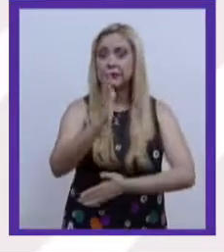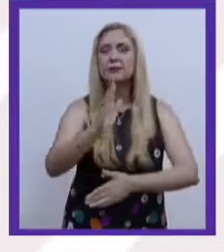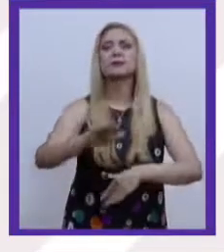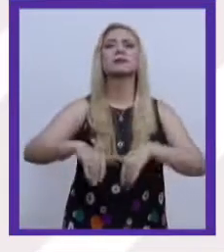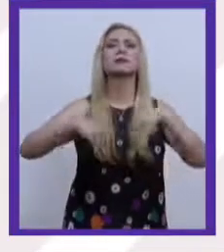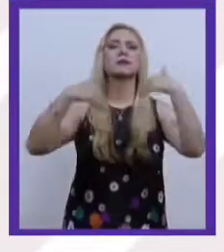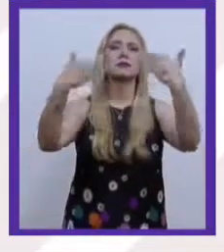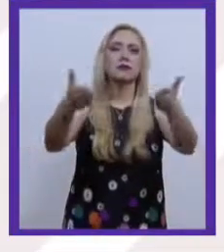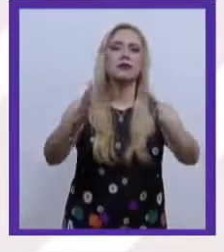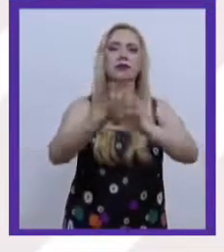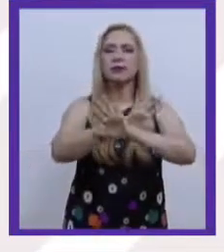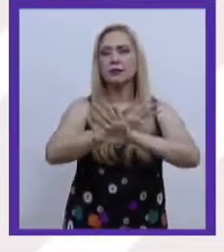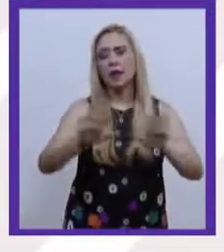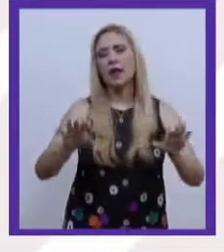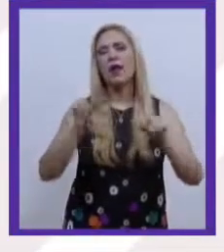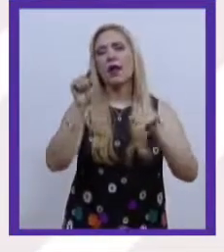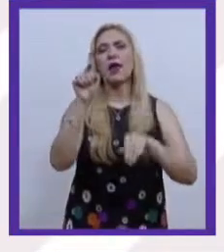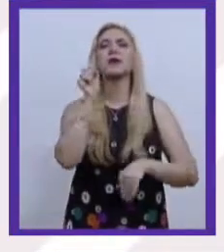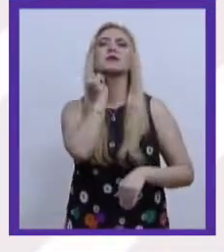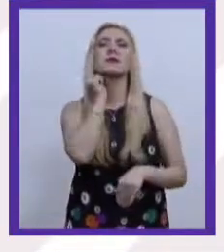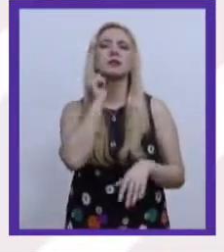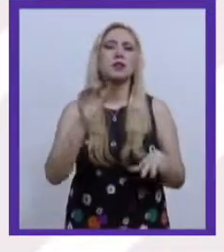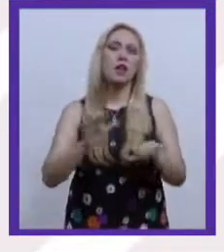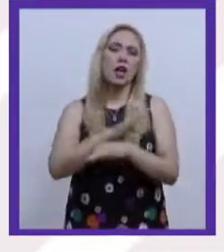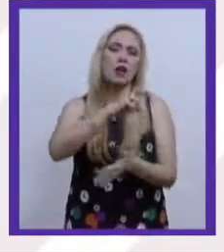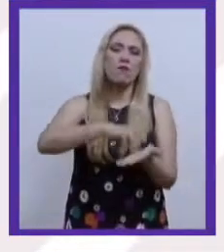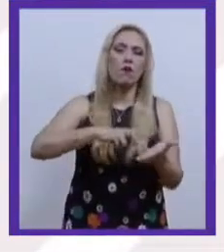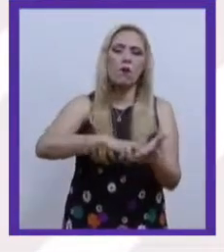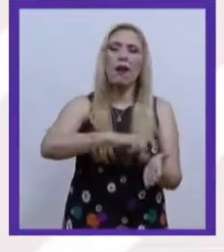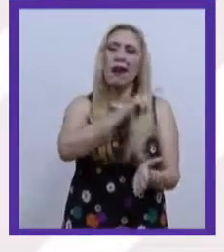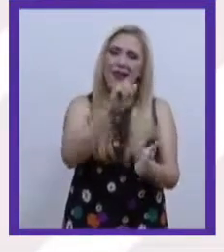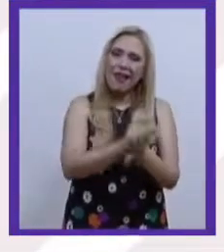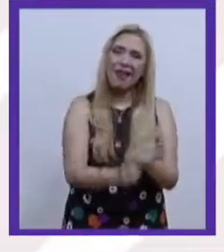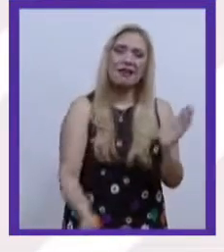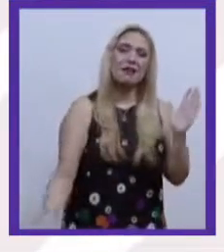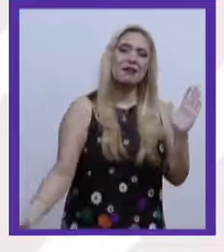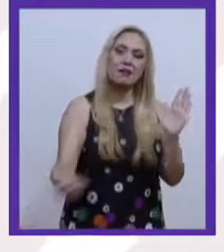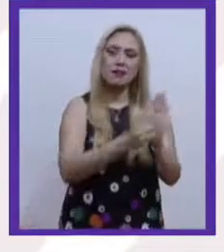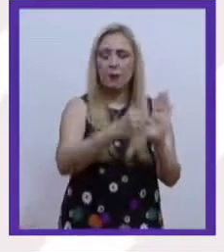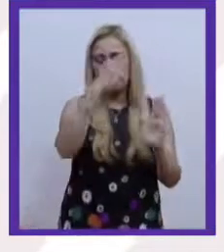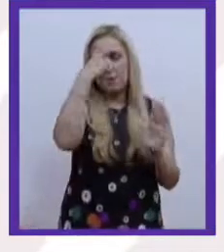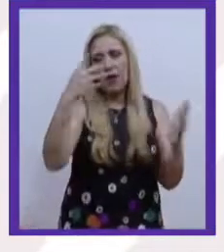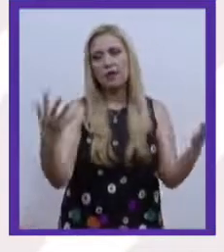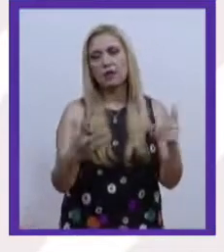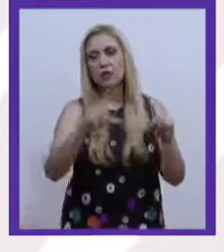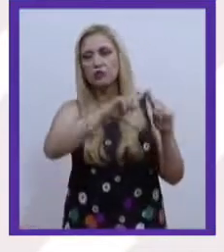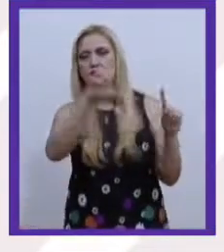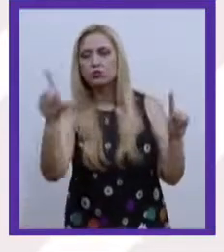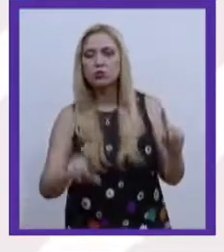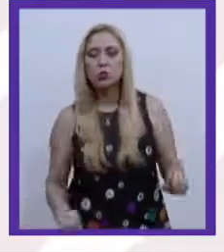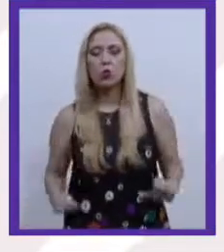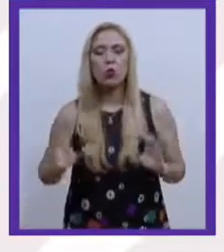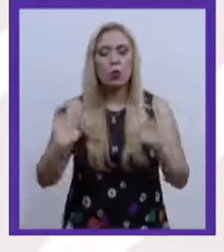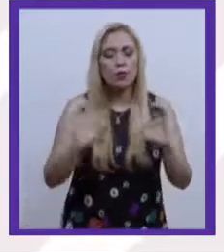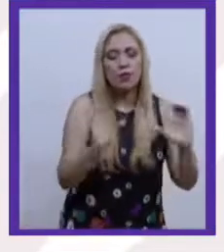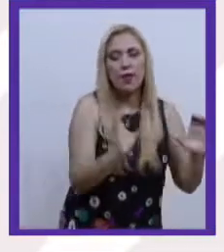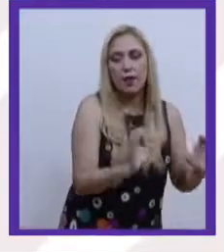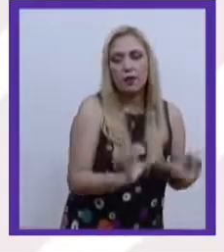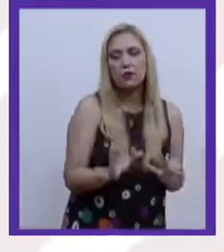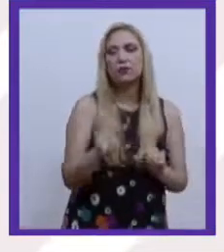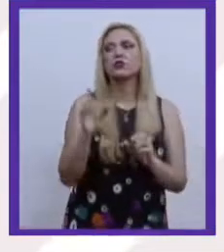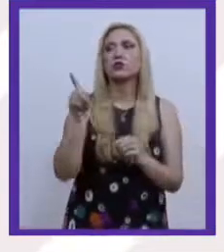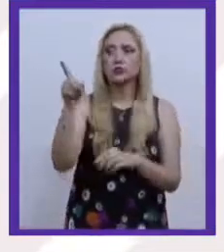reforma constitucional también avanzar en una reforma legal que genere el Sistema Nacional de Cuidados y que